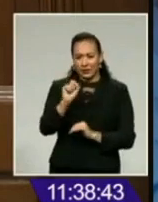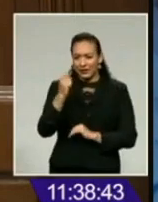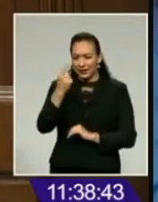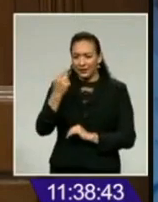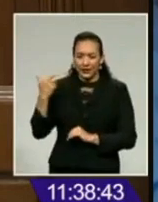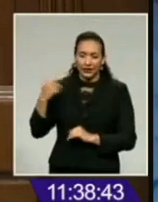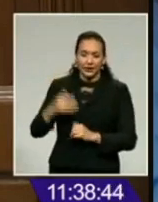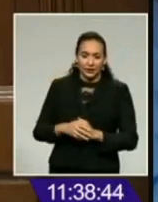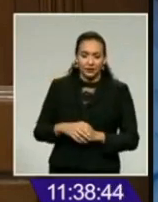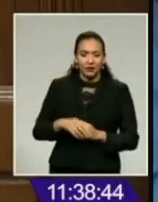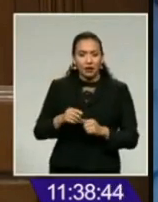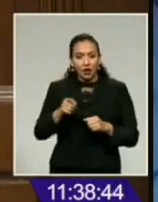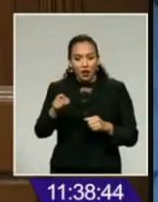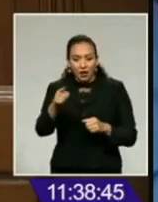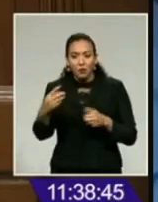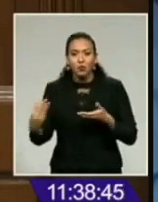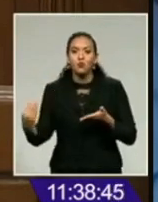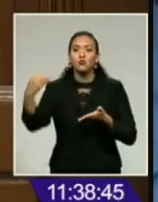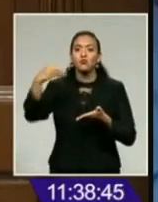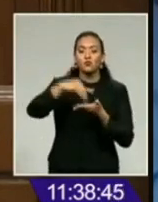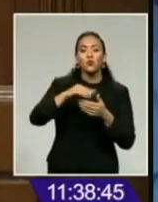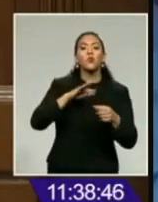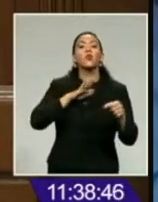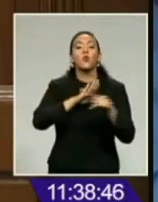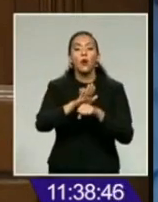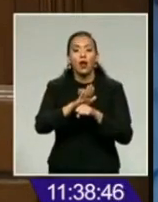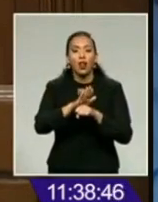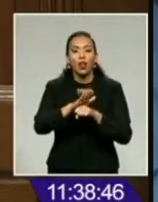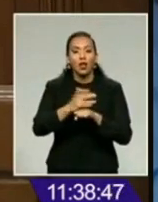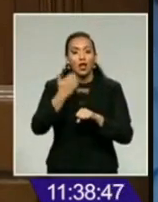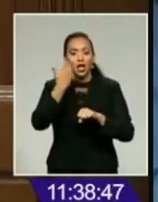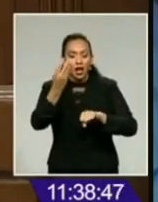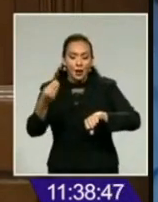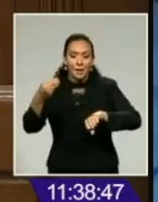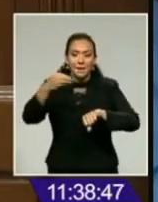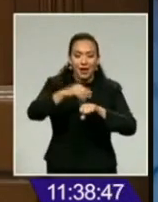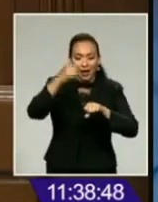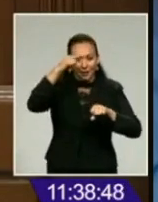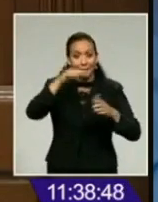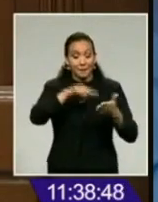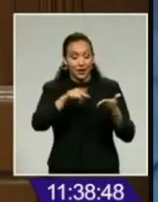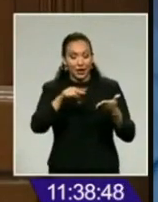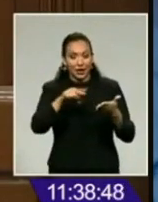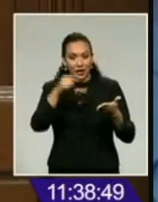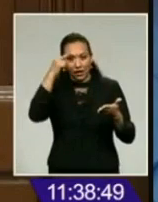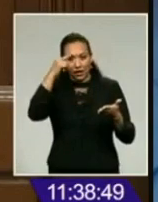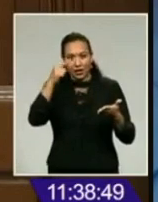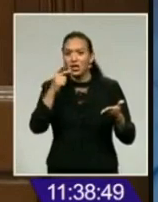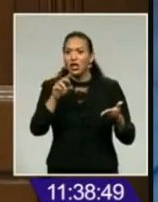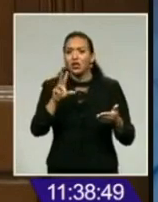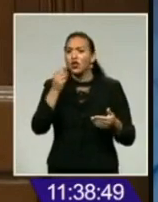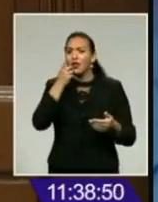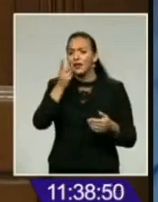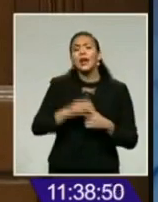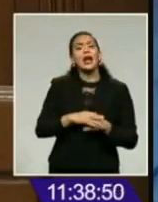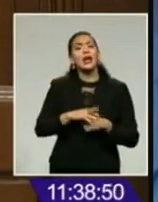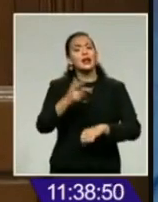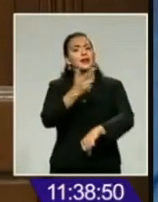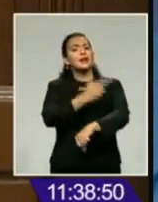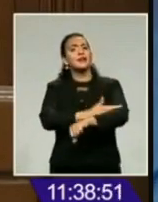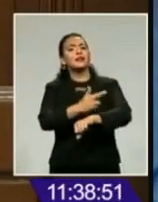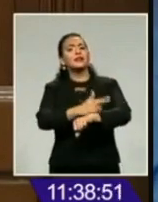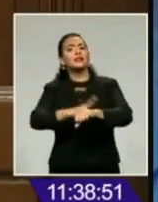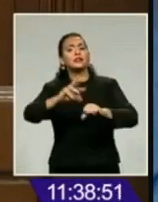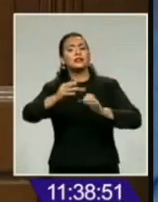a incluir a través de una reserva para no pasar por un proceso deliberativo